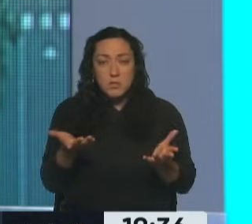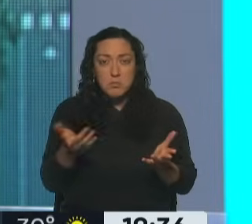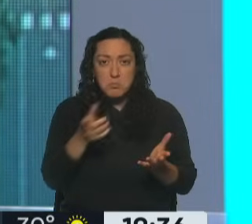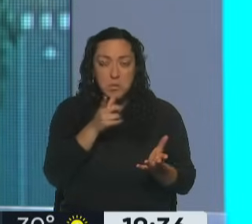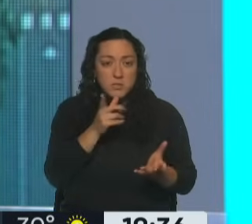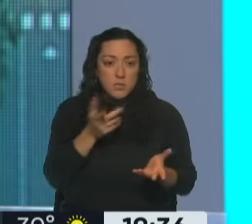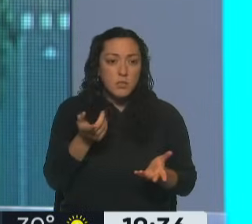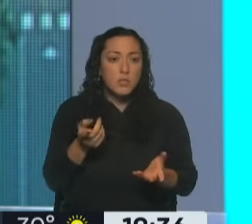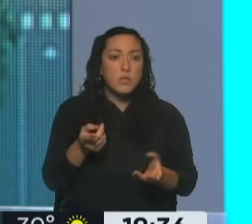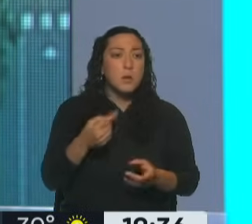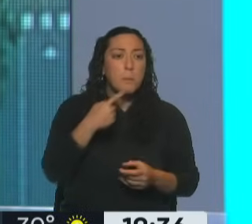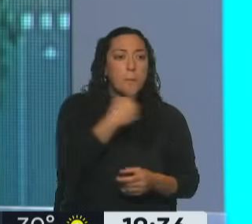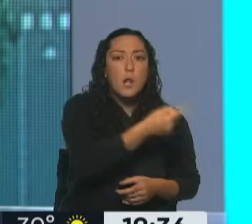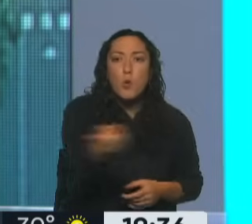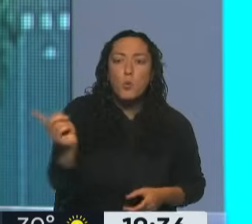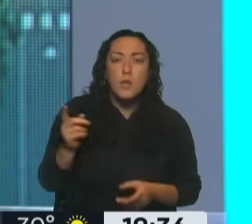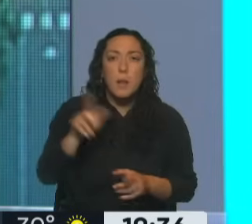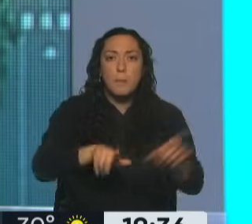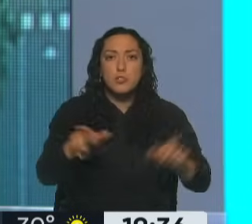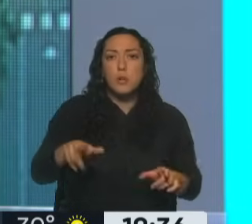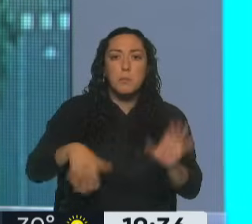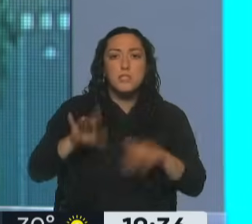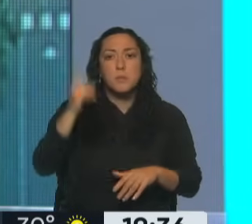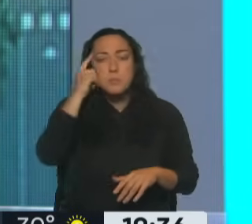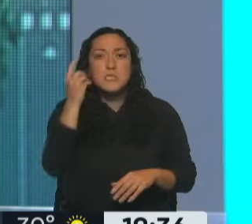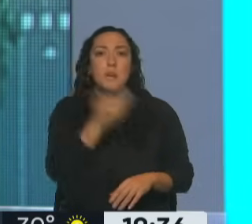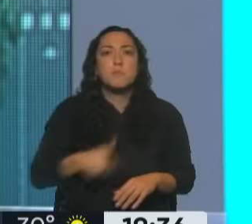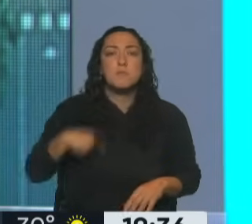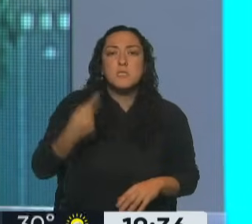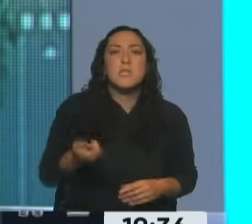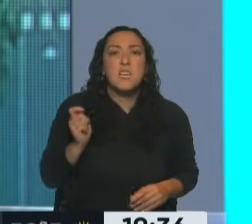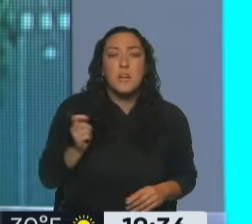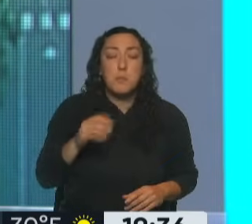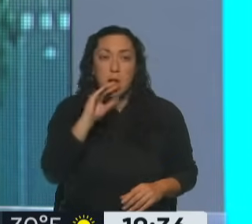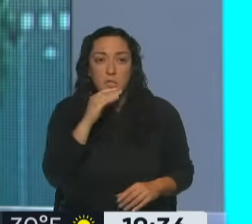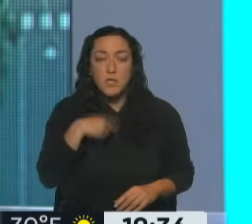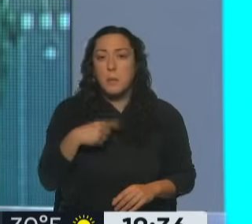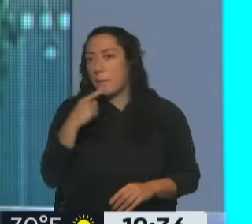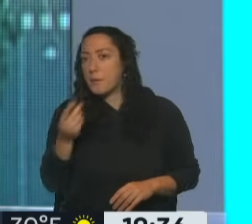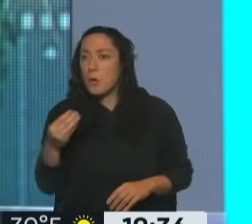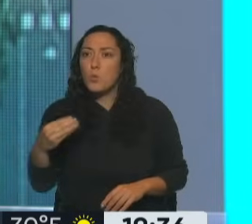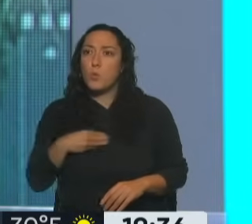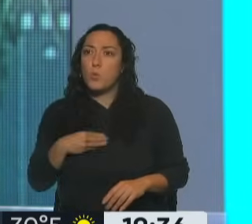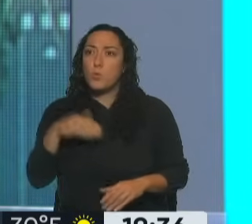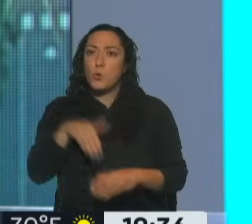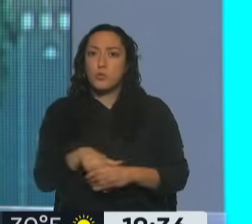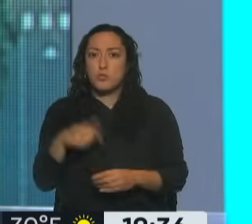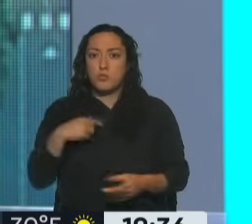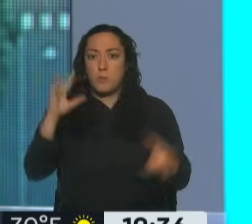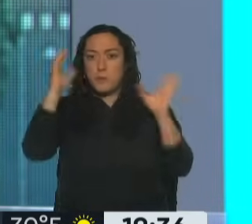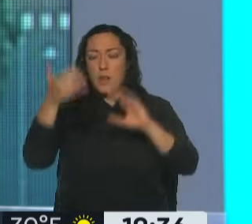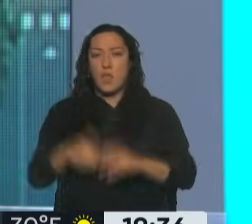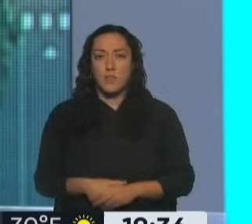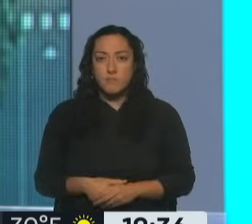¿quién cree usted que va a ser el próximo presidente? Te decían Sergio Massa. Y cuando le preguntabas por intención de voto, yo voto a Javier